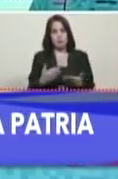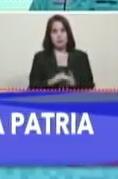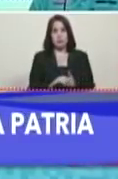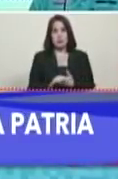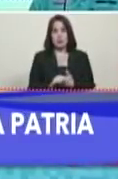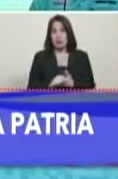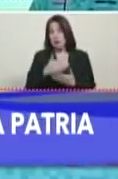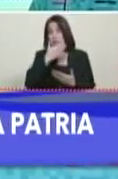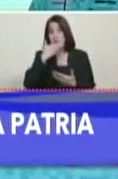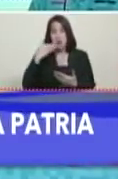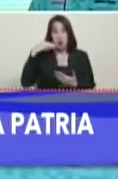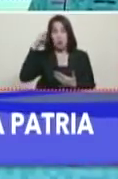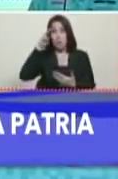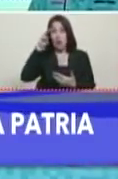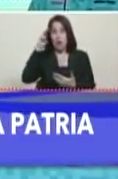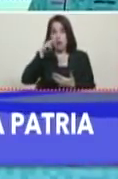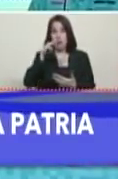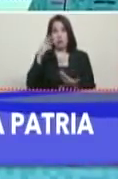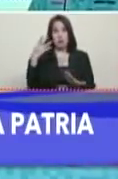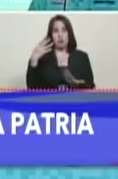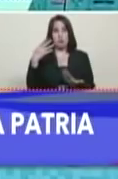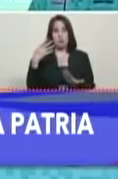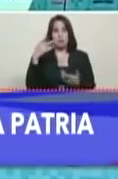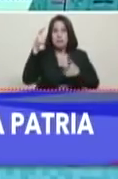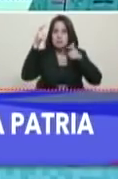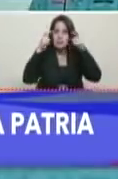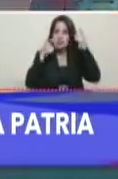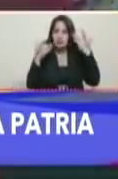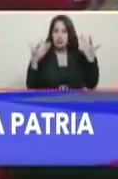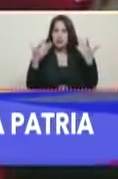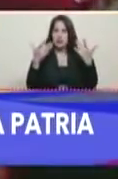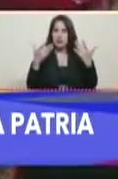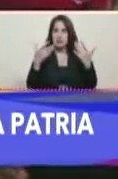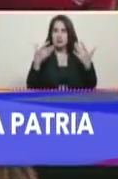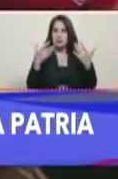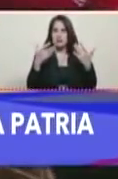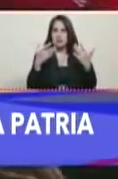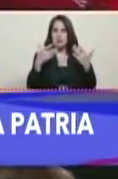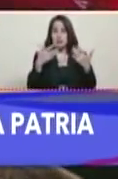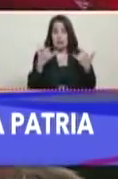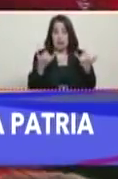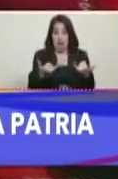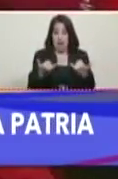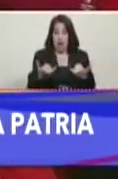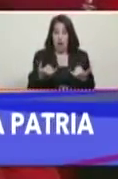maestro nuestro. Sus lecciones están vivas, vigentes.